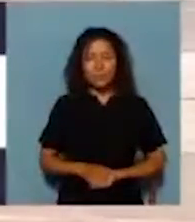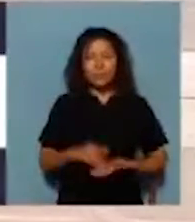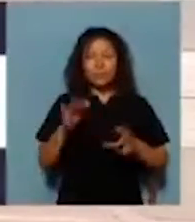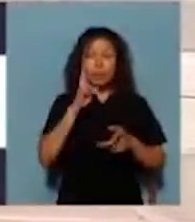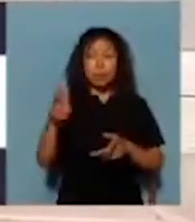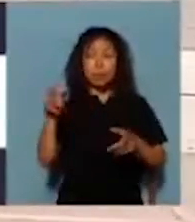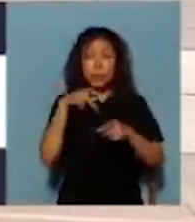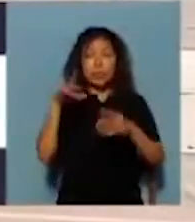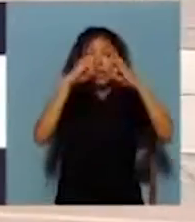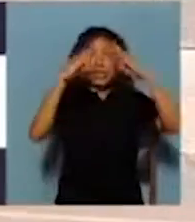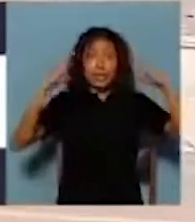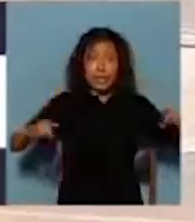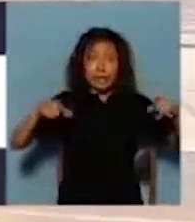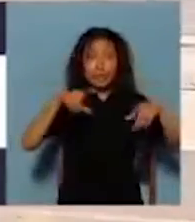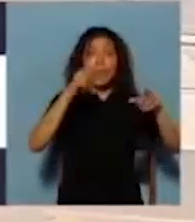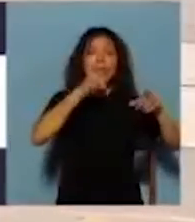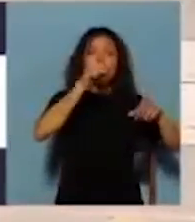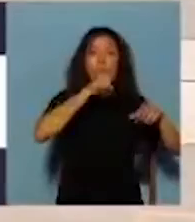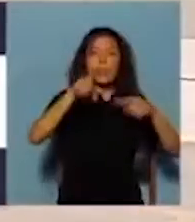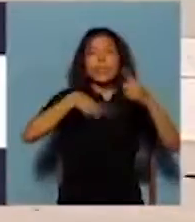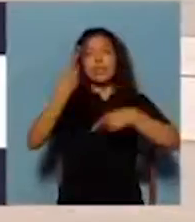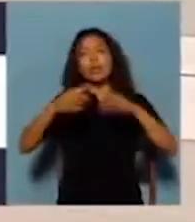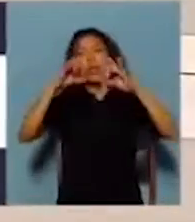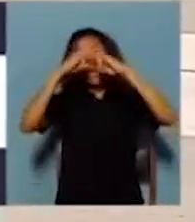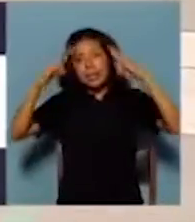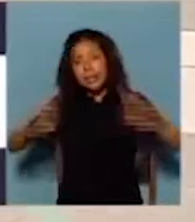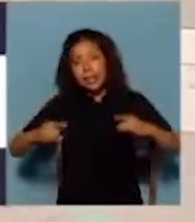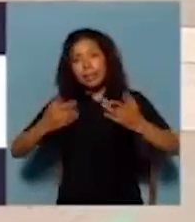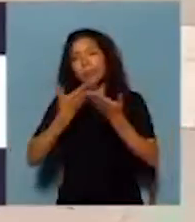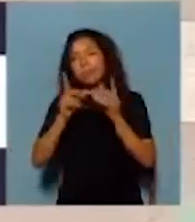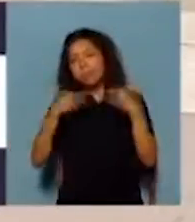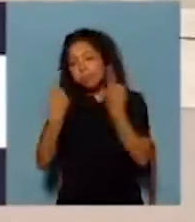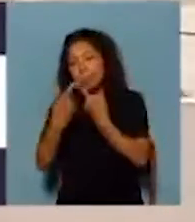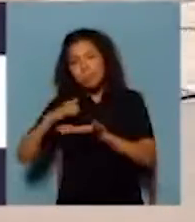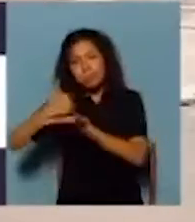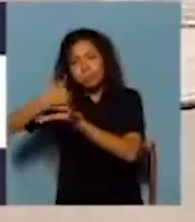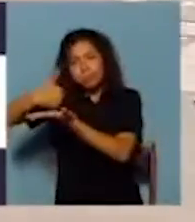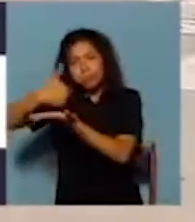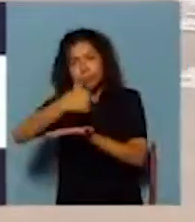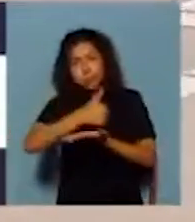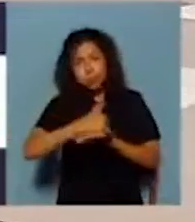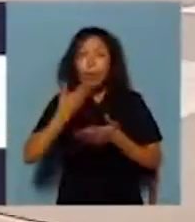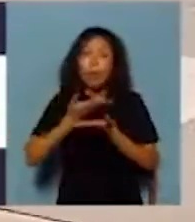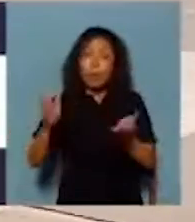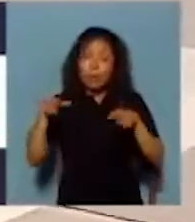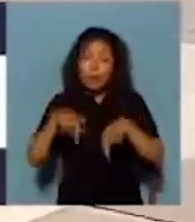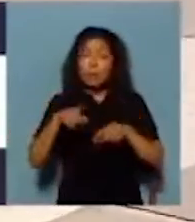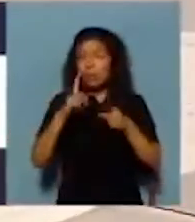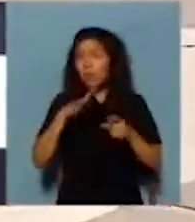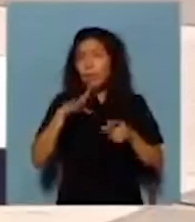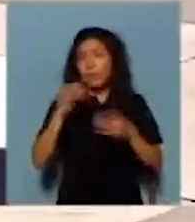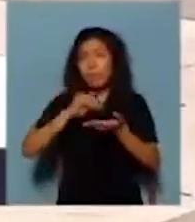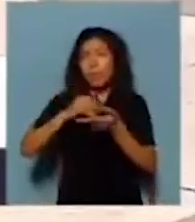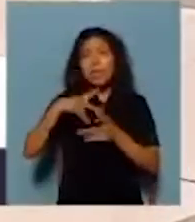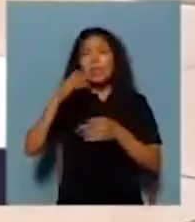observando es esta carpa para las conferencias, después otras más para distintos stands que ya van a incorporarse, están viniendo vehículos de